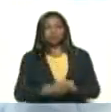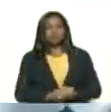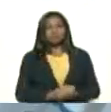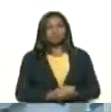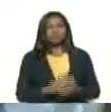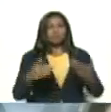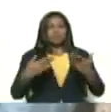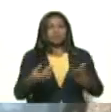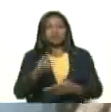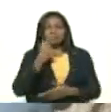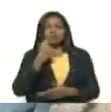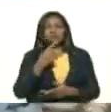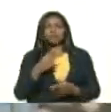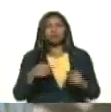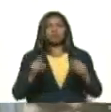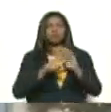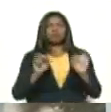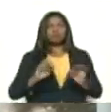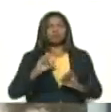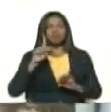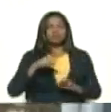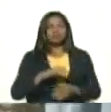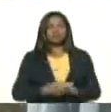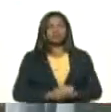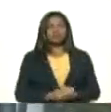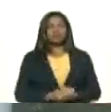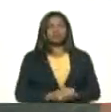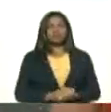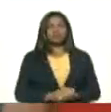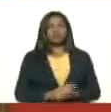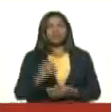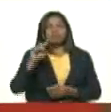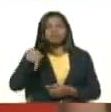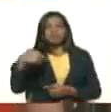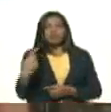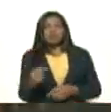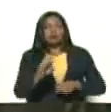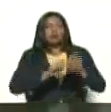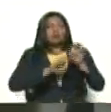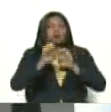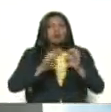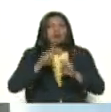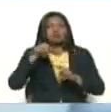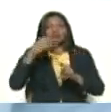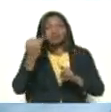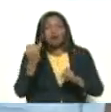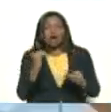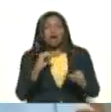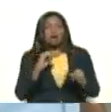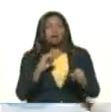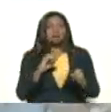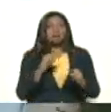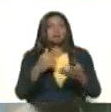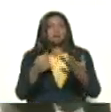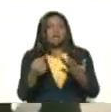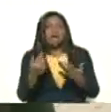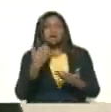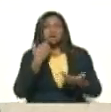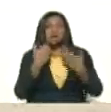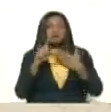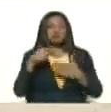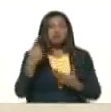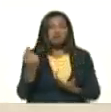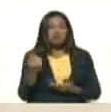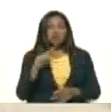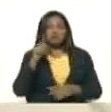el tratamiento oportuno. Señora presidente, luego de eso, del despistaje de cualquier otra patología, se pasa al